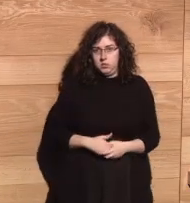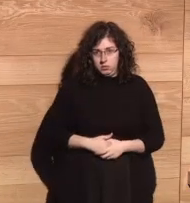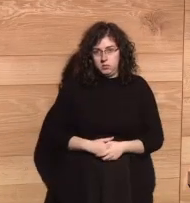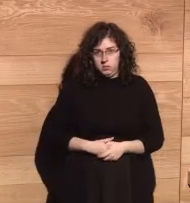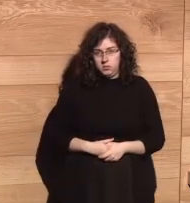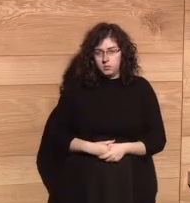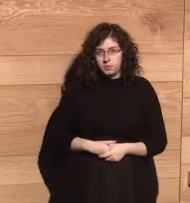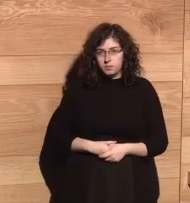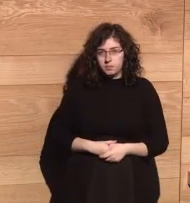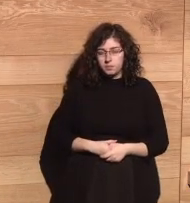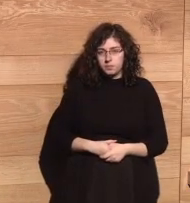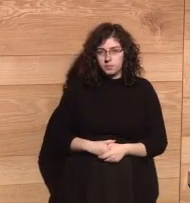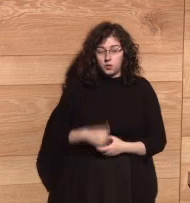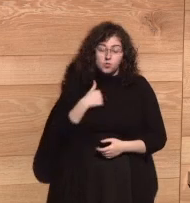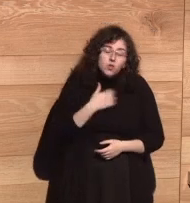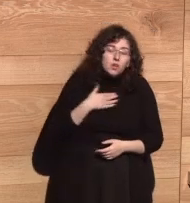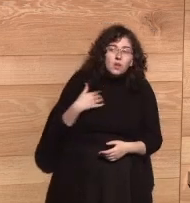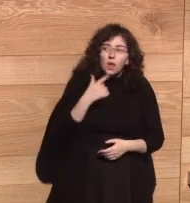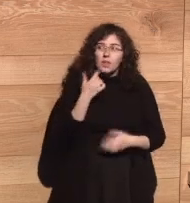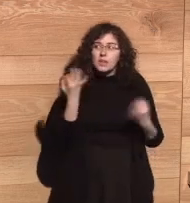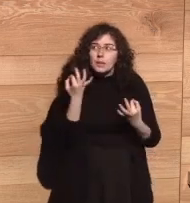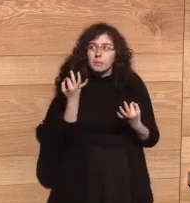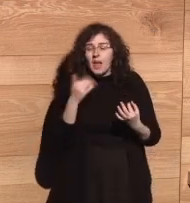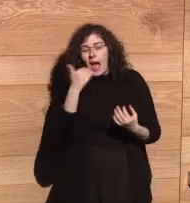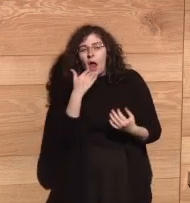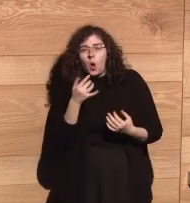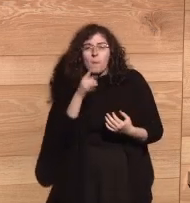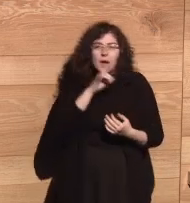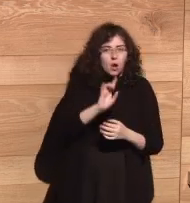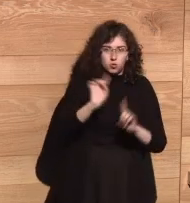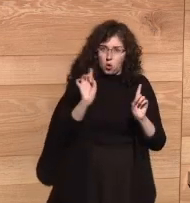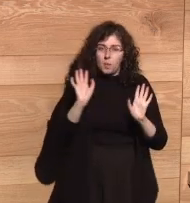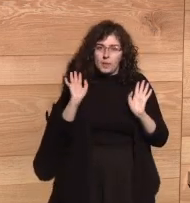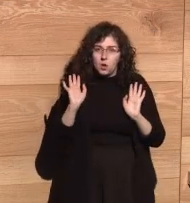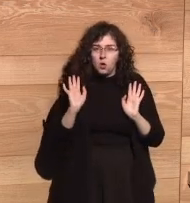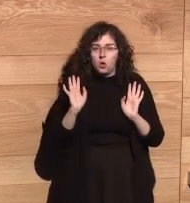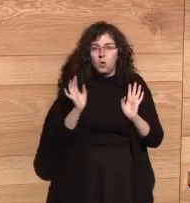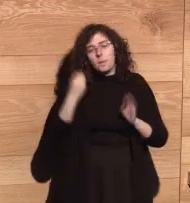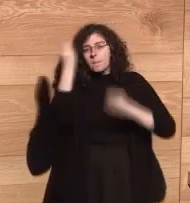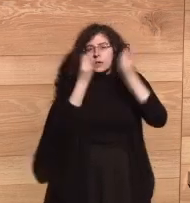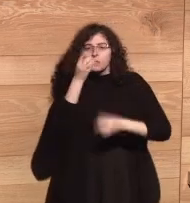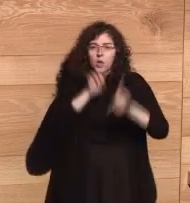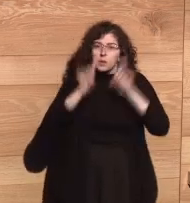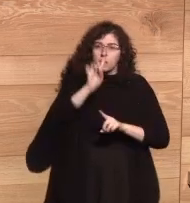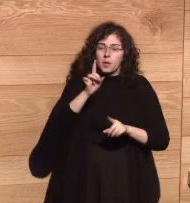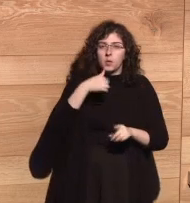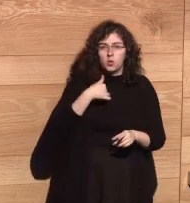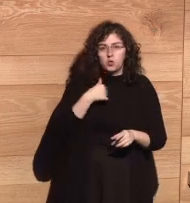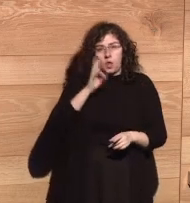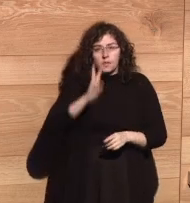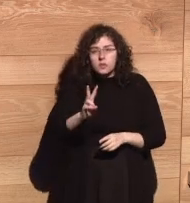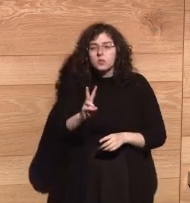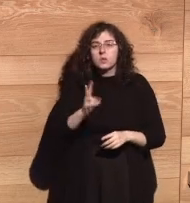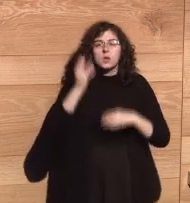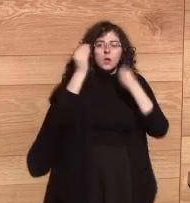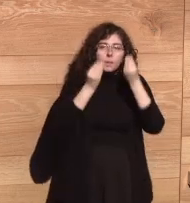¿Qué quiero decir con esto? No lo veo como algo malo. Lo veo como que El problema básicamente que yo me he encontrado y